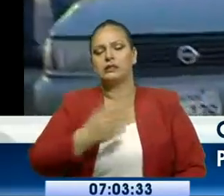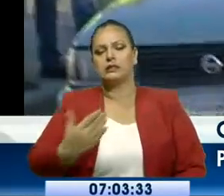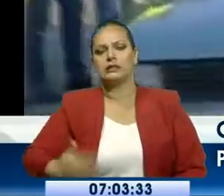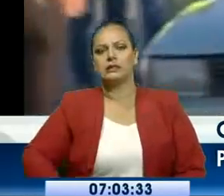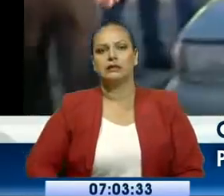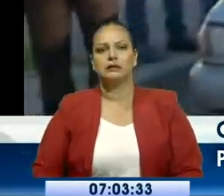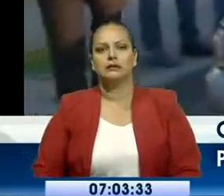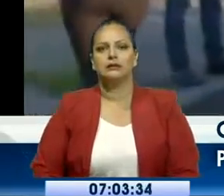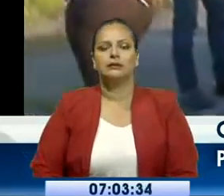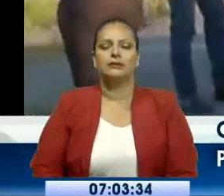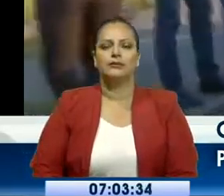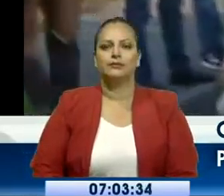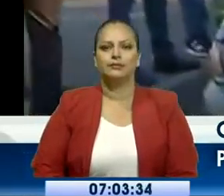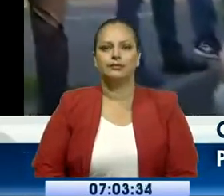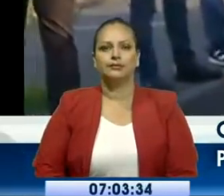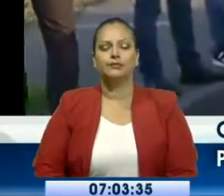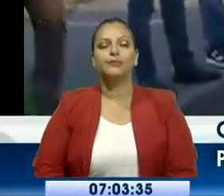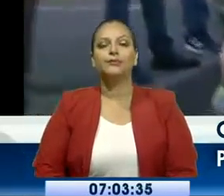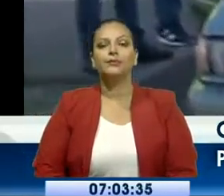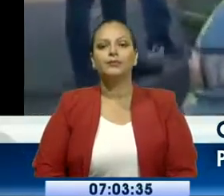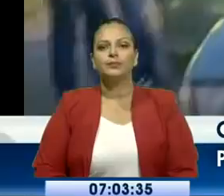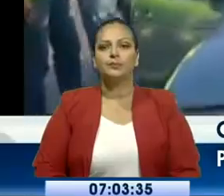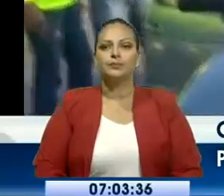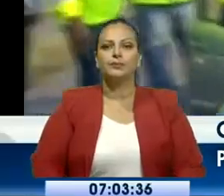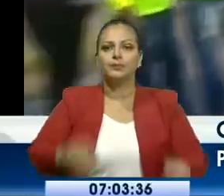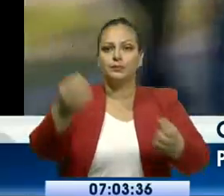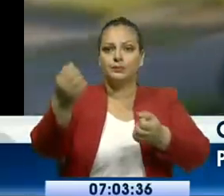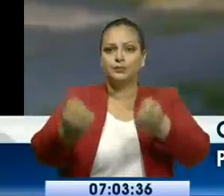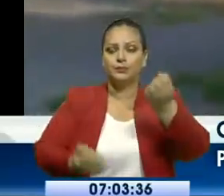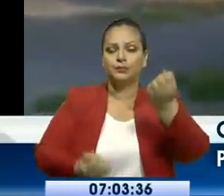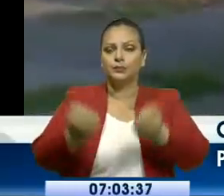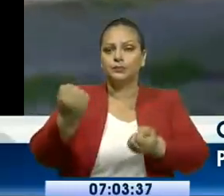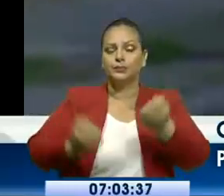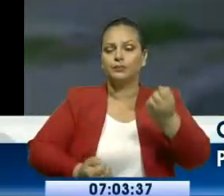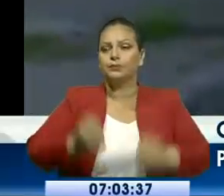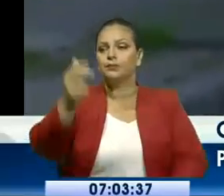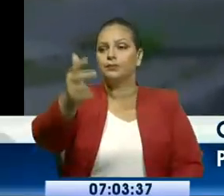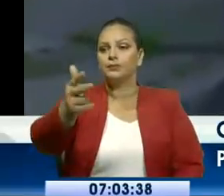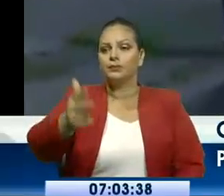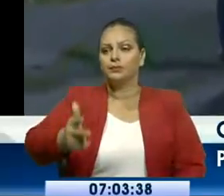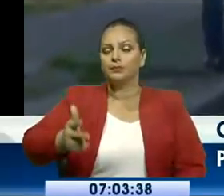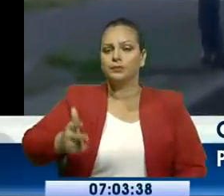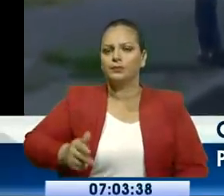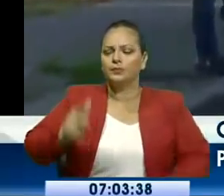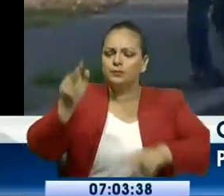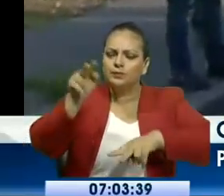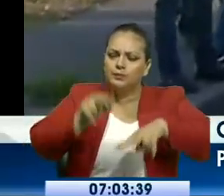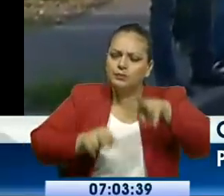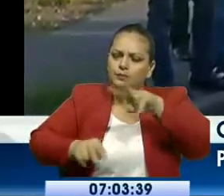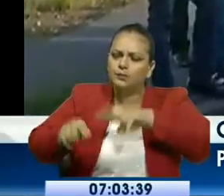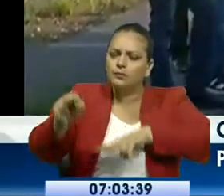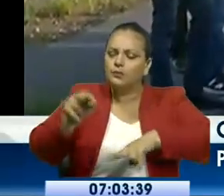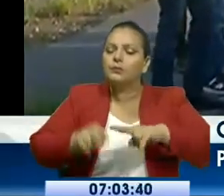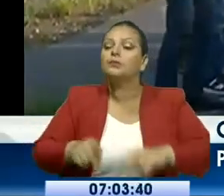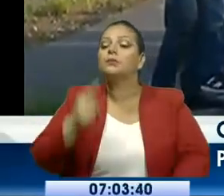están metidos a el operativo que se realiza en este momento, sus ocupantes